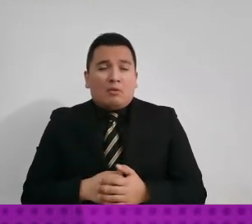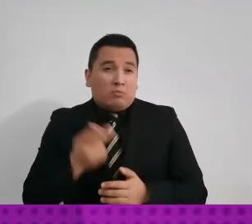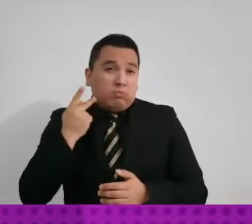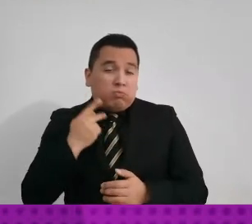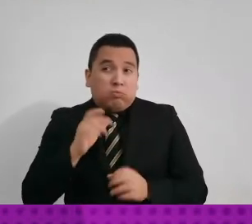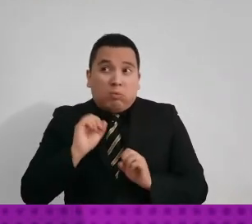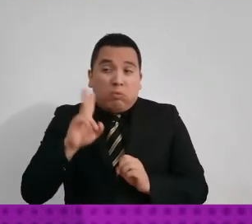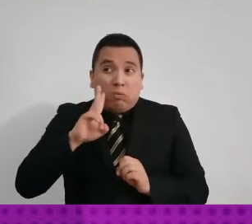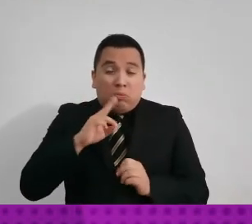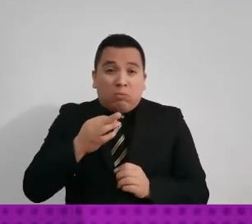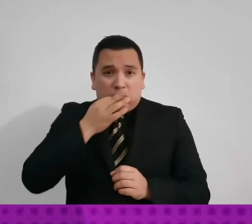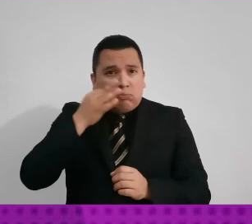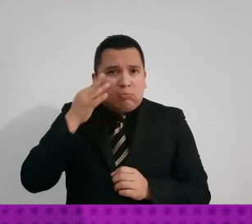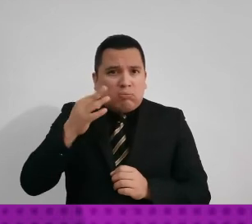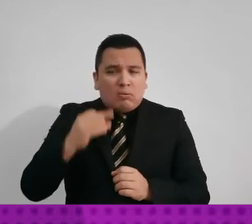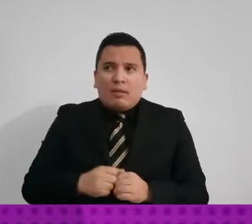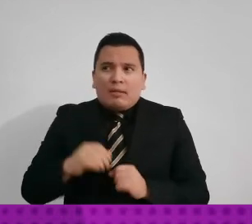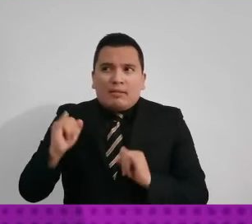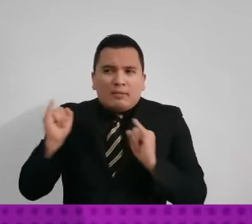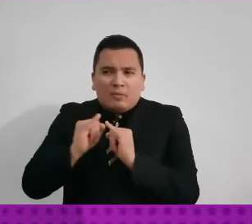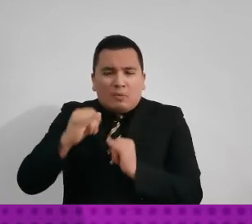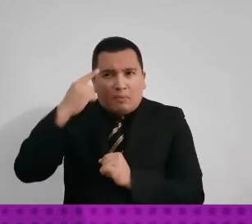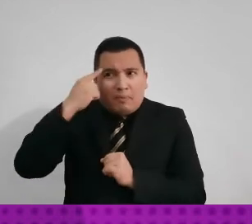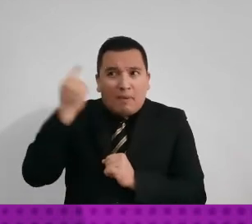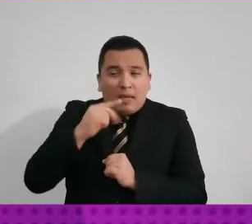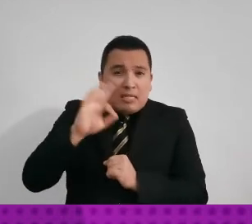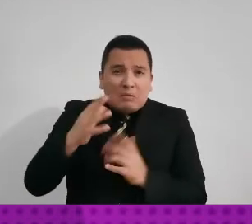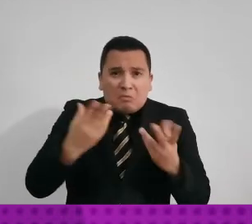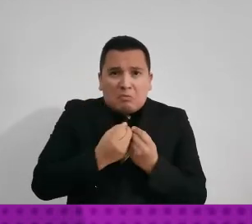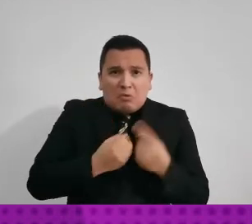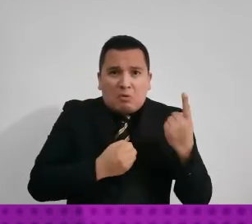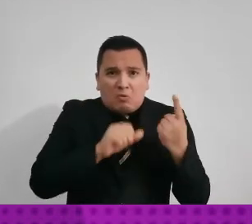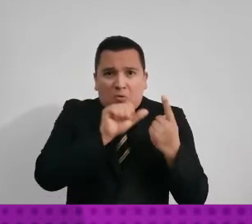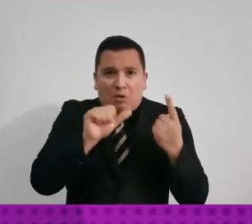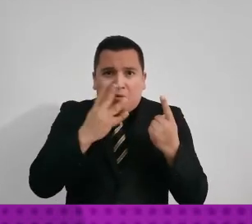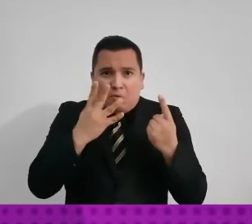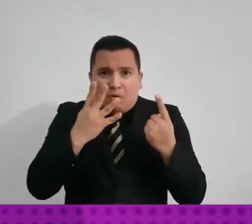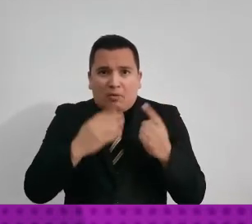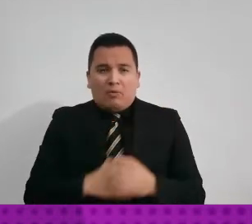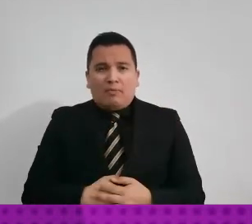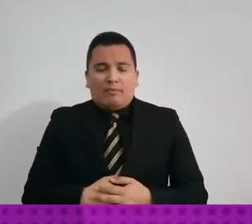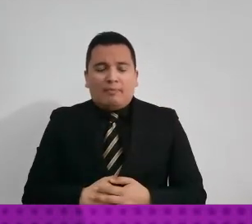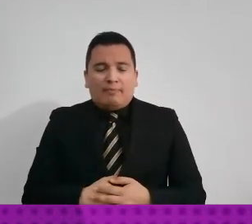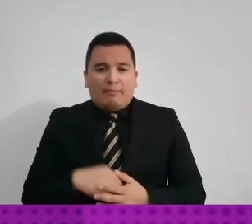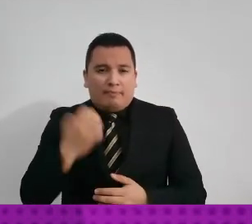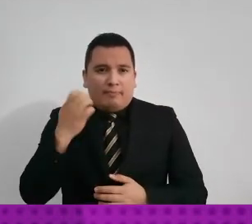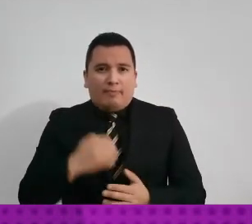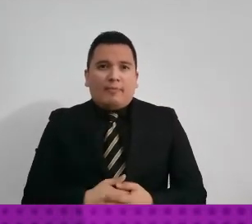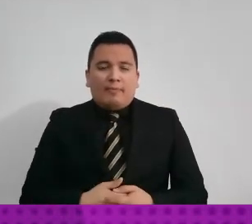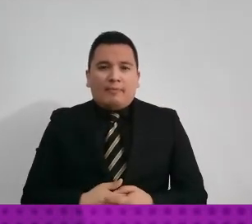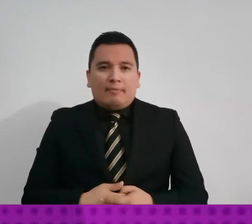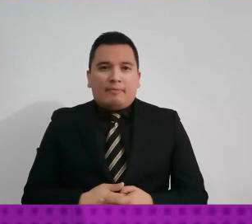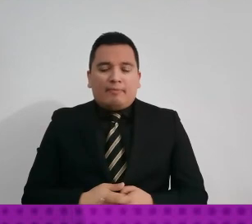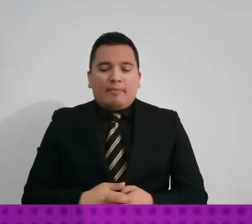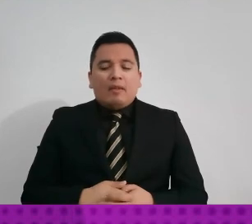pueden entregar o informar al Instituto de Coaliciones es del 1 al 4. Sí, del 1